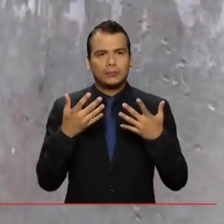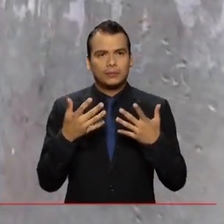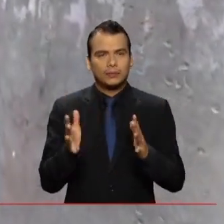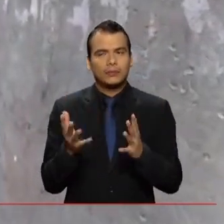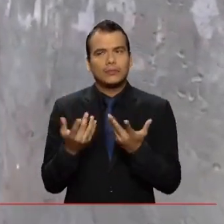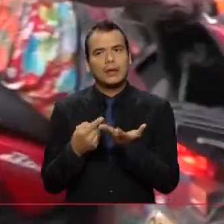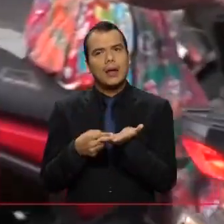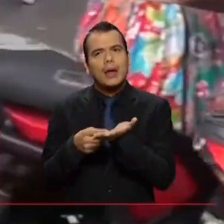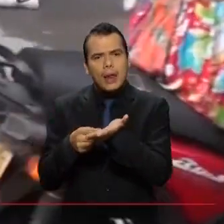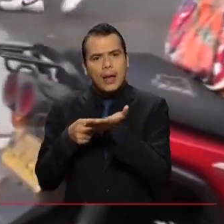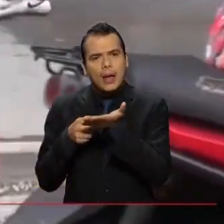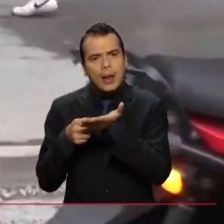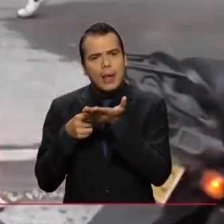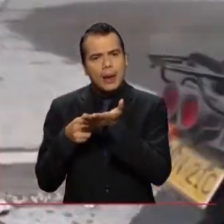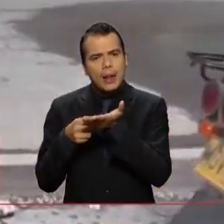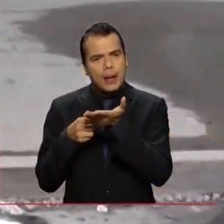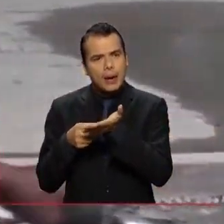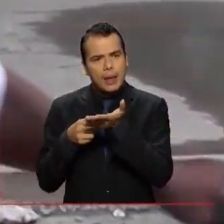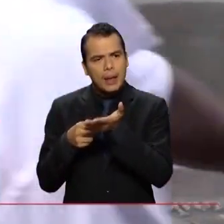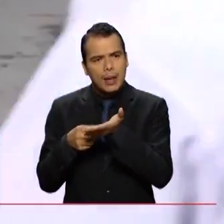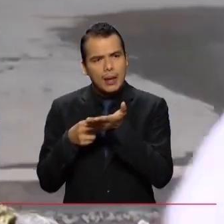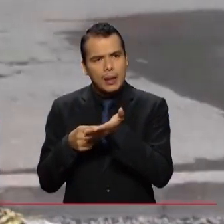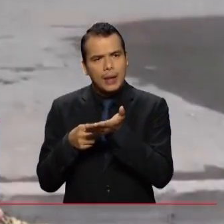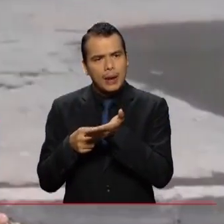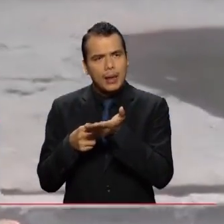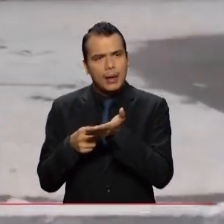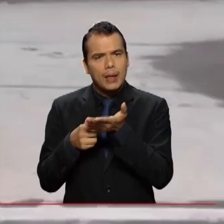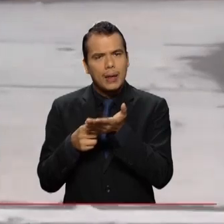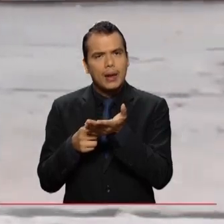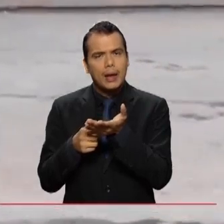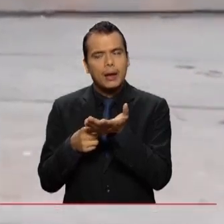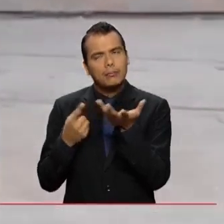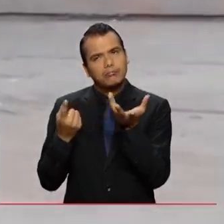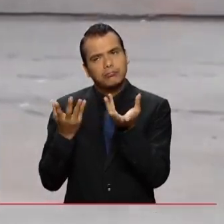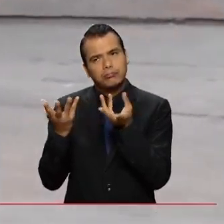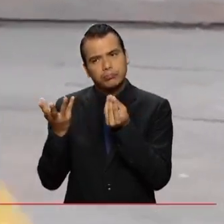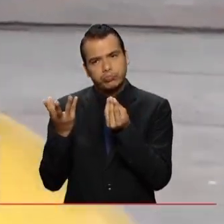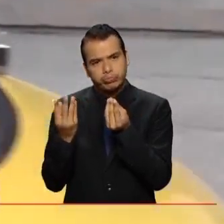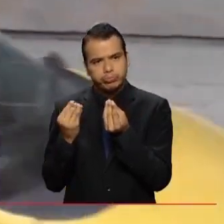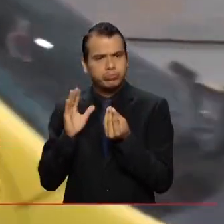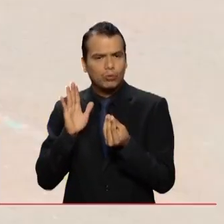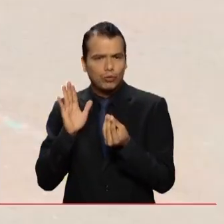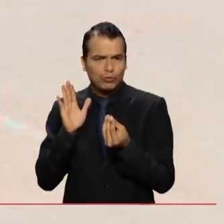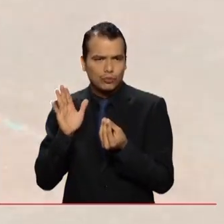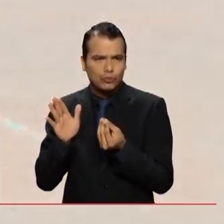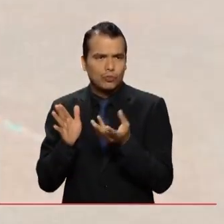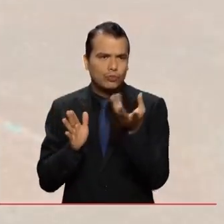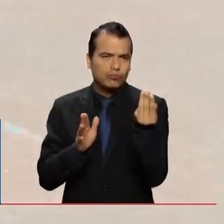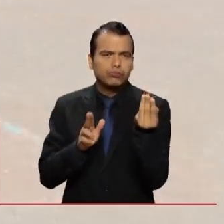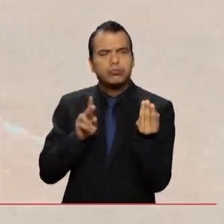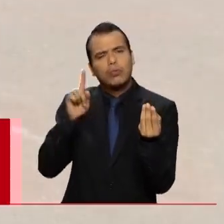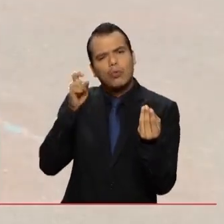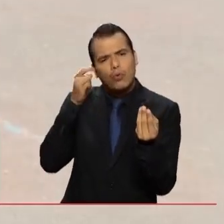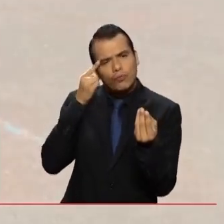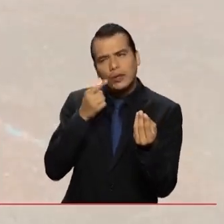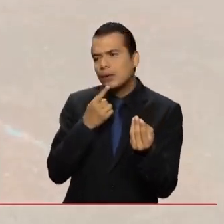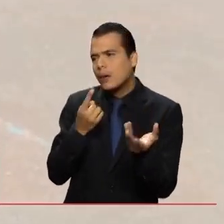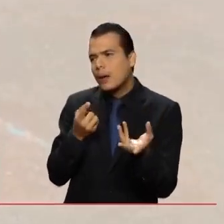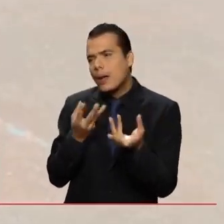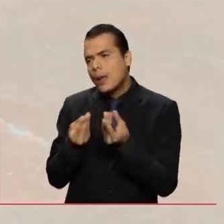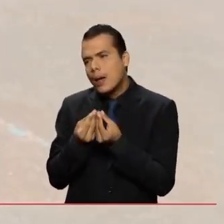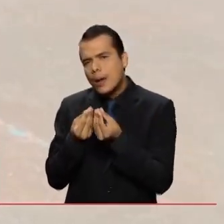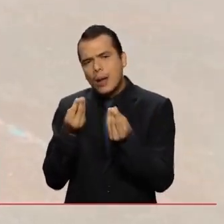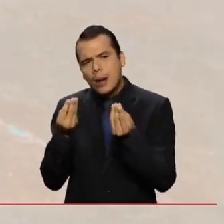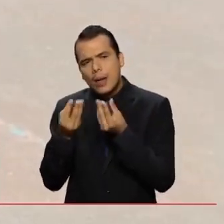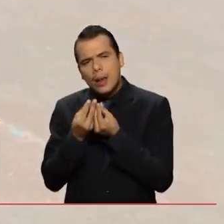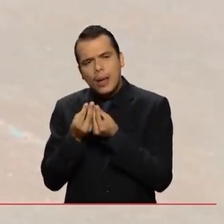solicitado su participación para monitorear el proceso. La verdad que desconocemos porque precisamente no se nos da información al respecto y creemos que es